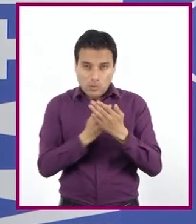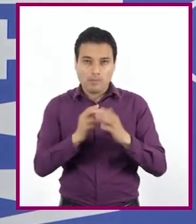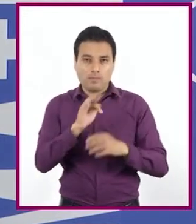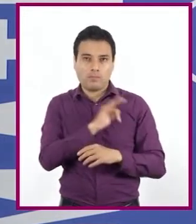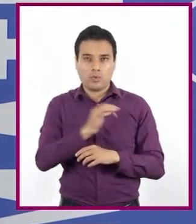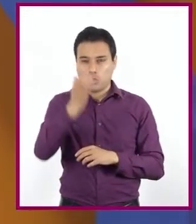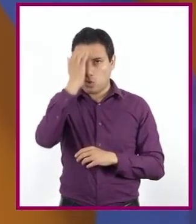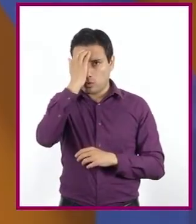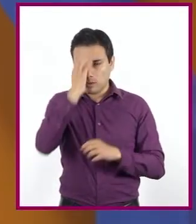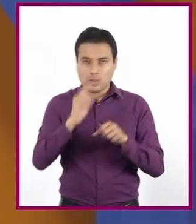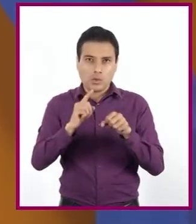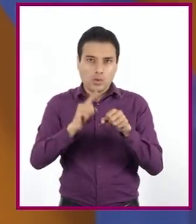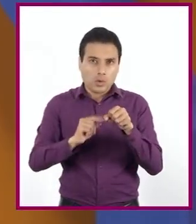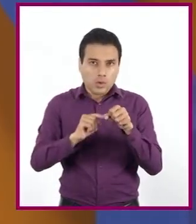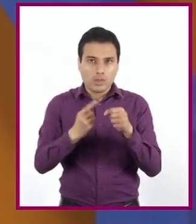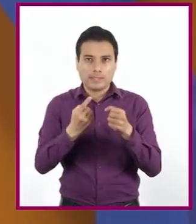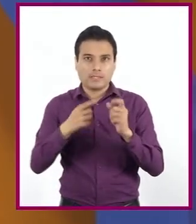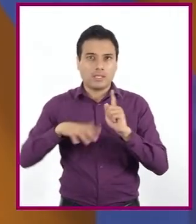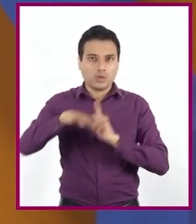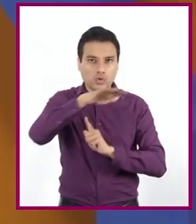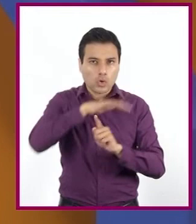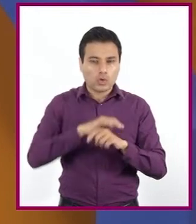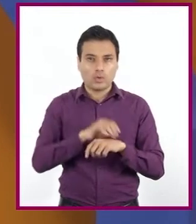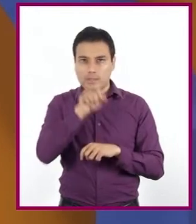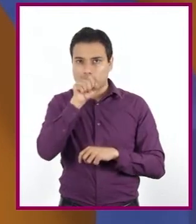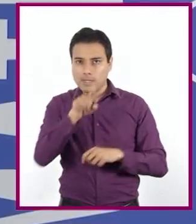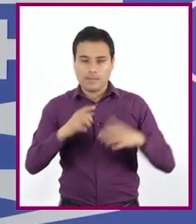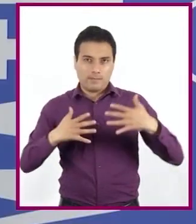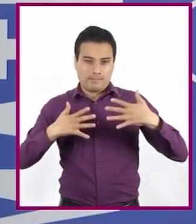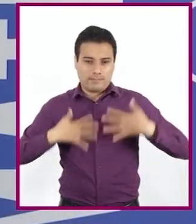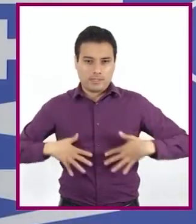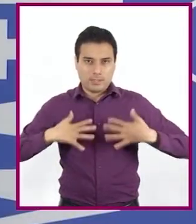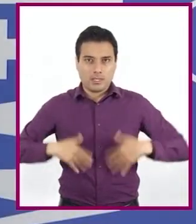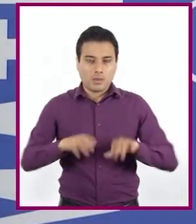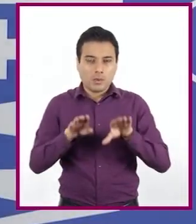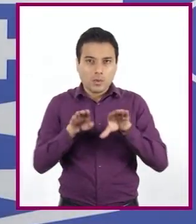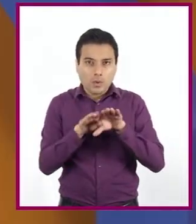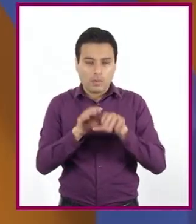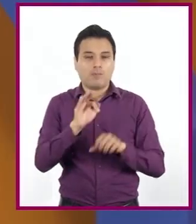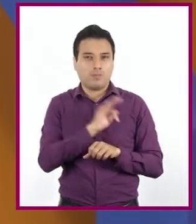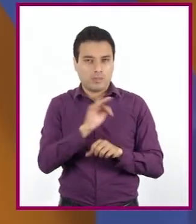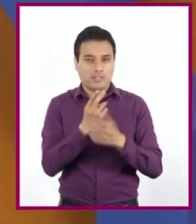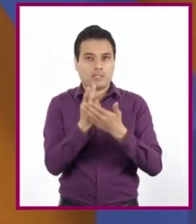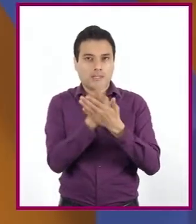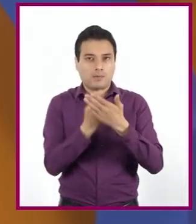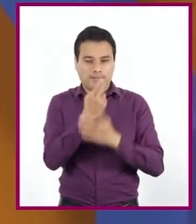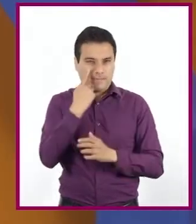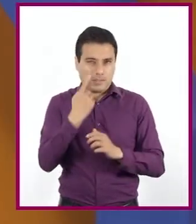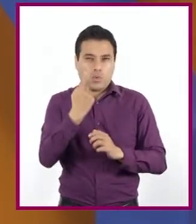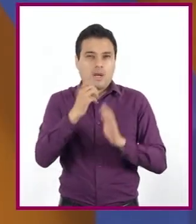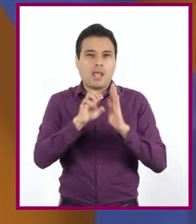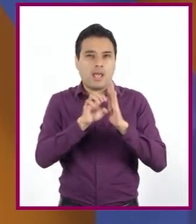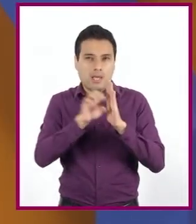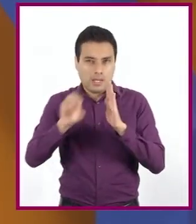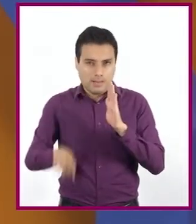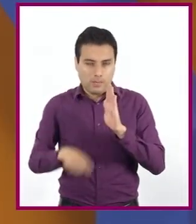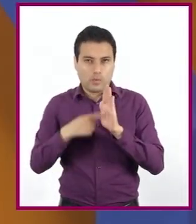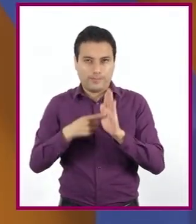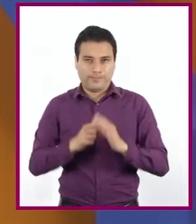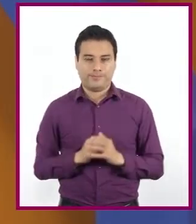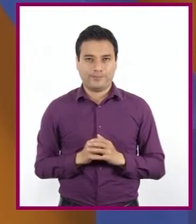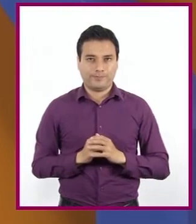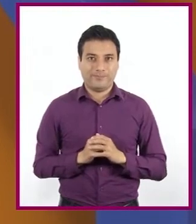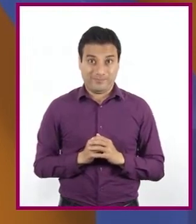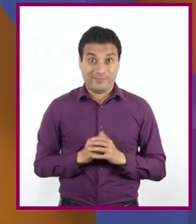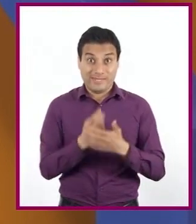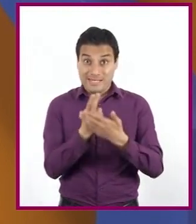colores, el entorno, así como el vestuario que tiene nuestra obra. Veamos un ejemplo de cómo a partir de